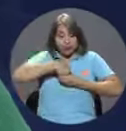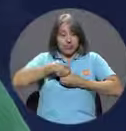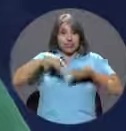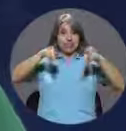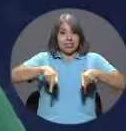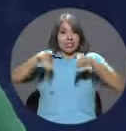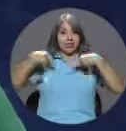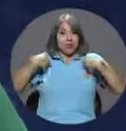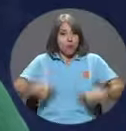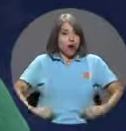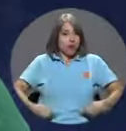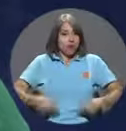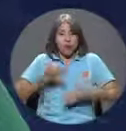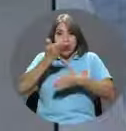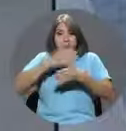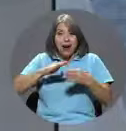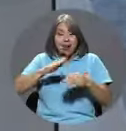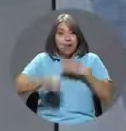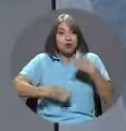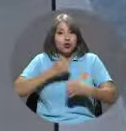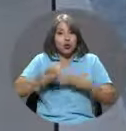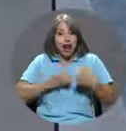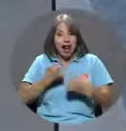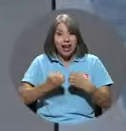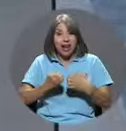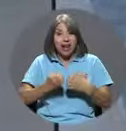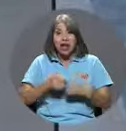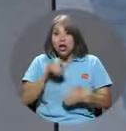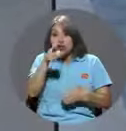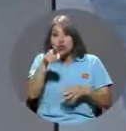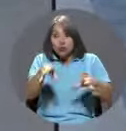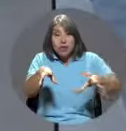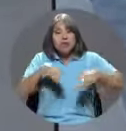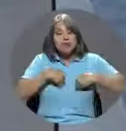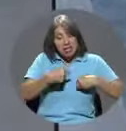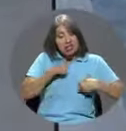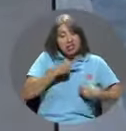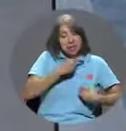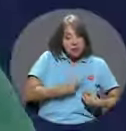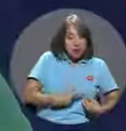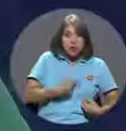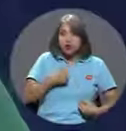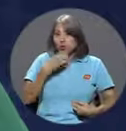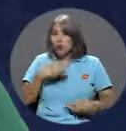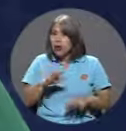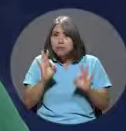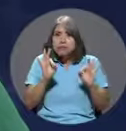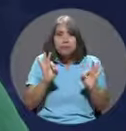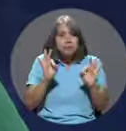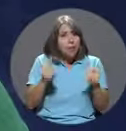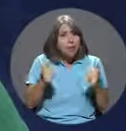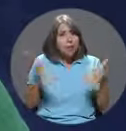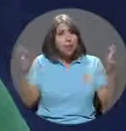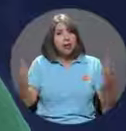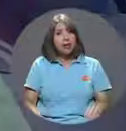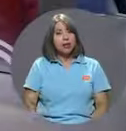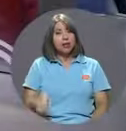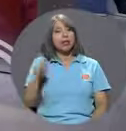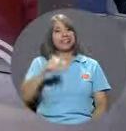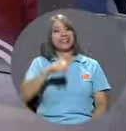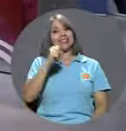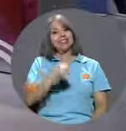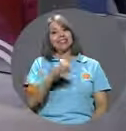parte emocional. No le quita valía a nadie el reconocer, estoy deprimido y estoy mal. Sí,